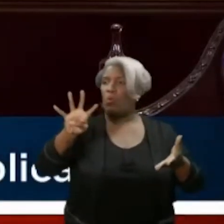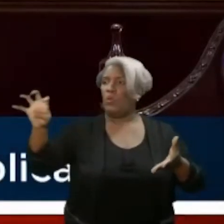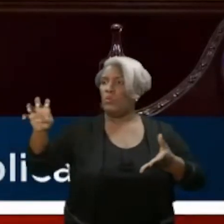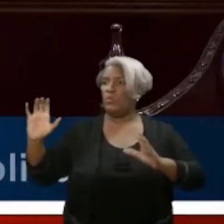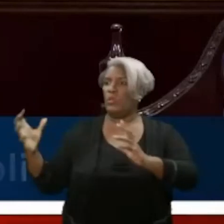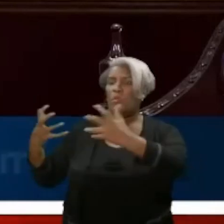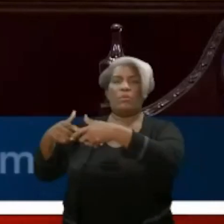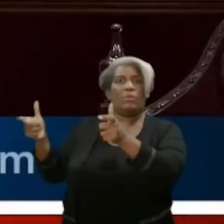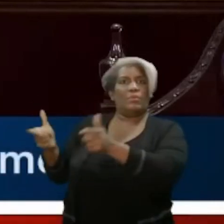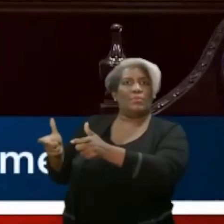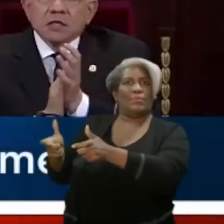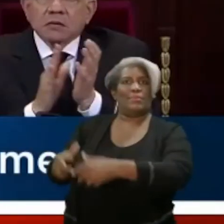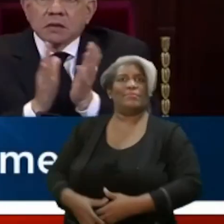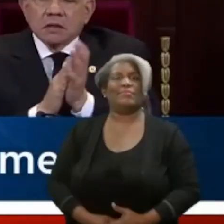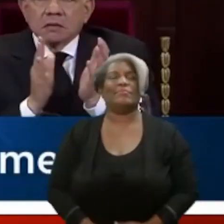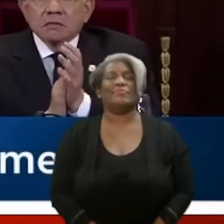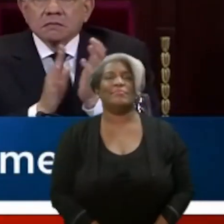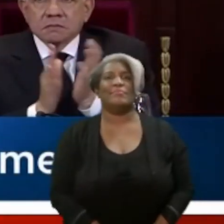a MIPIMES.